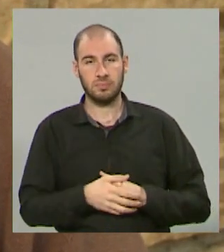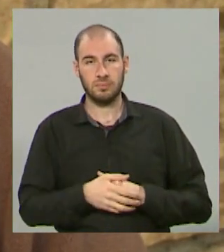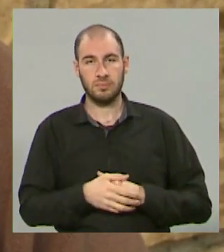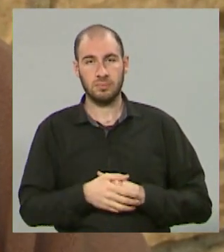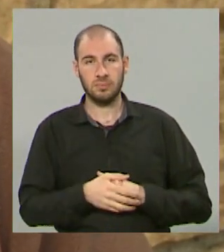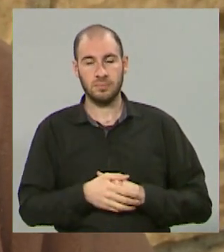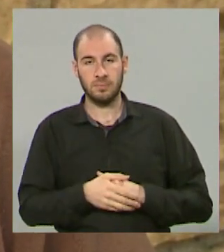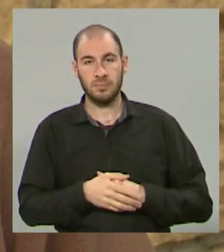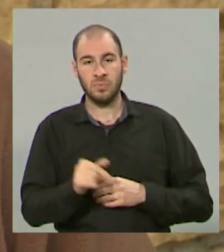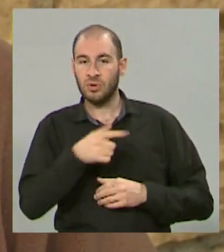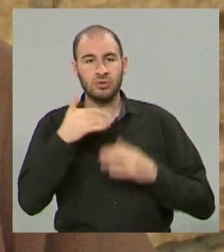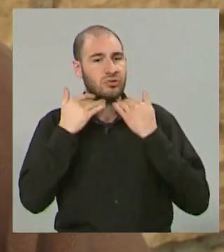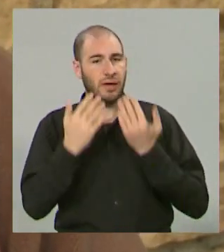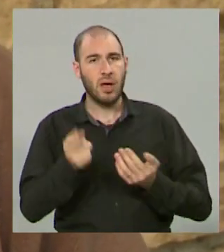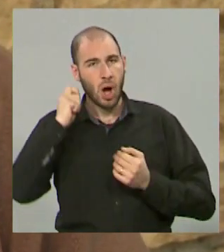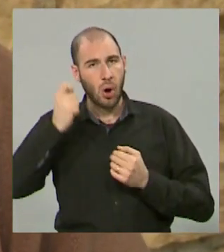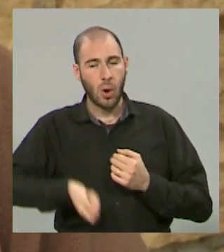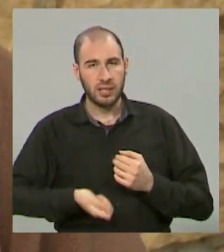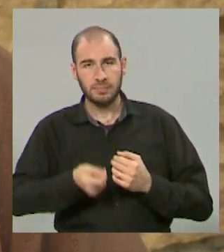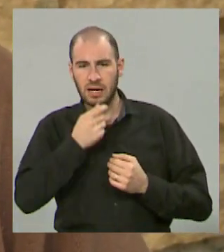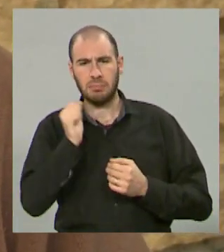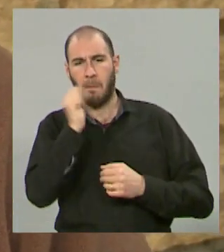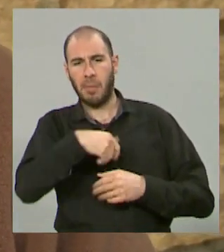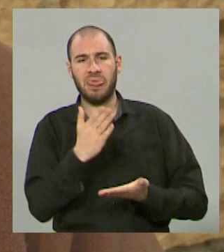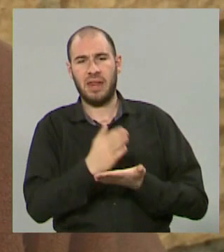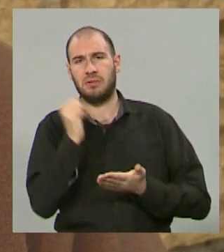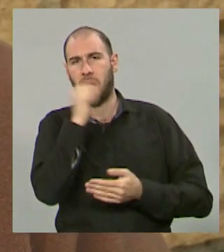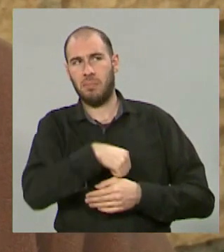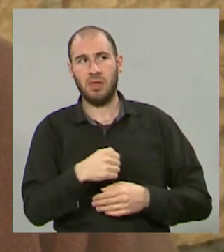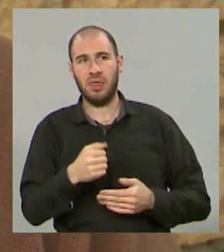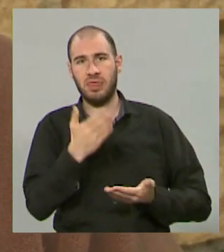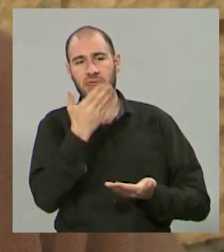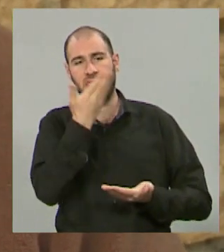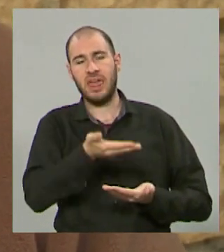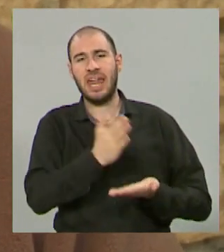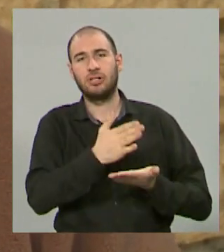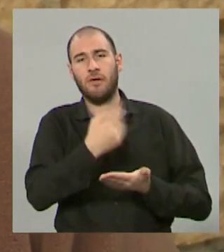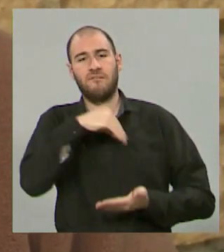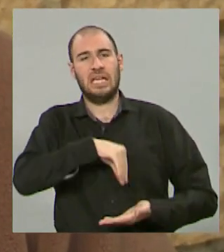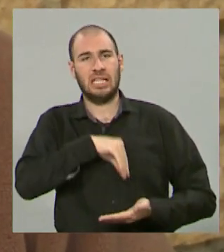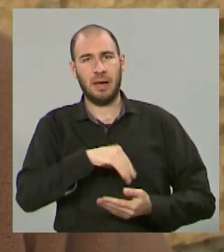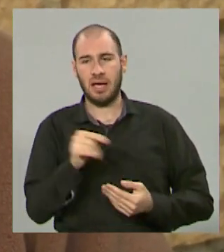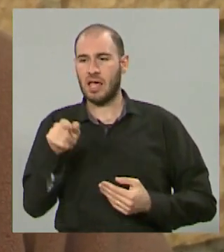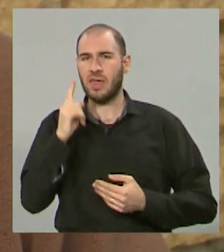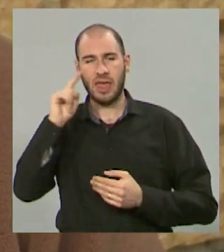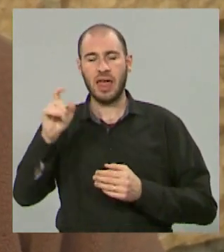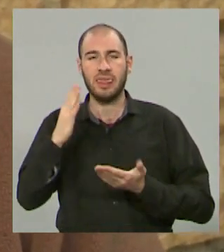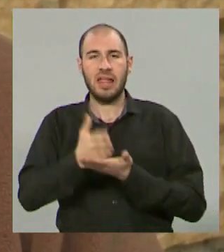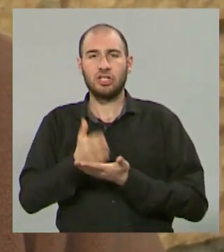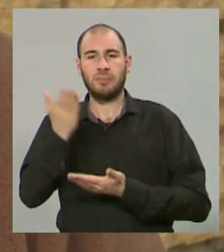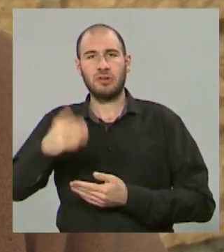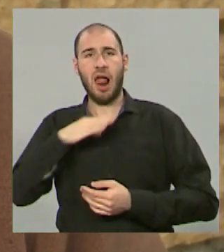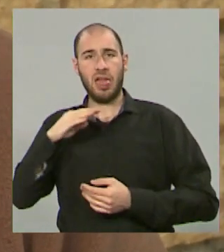verdad que no esperábamos que los jueces no consideraran nuestros derechos, los derechos de las víctimas. O sea, han considerado los derechos de